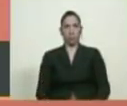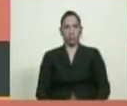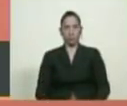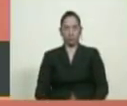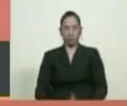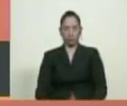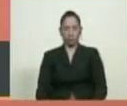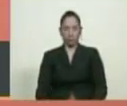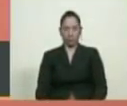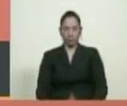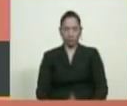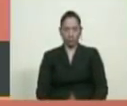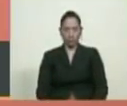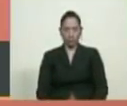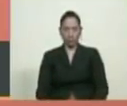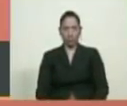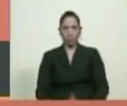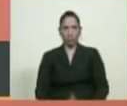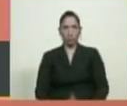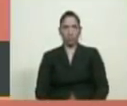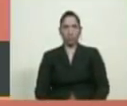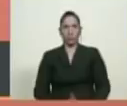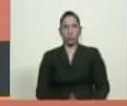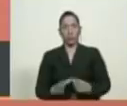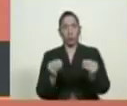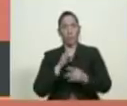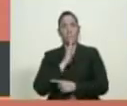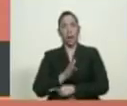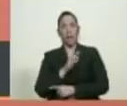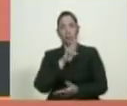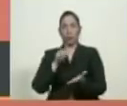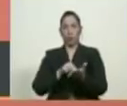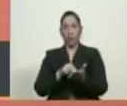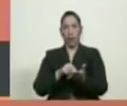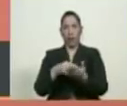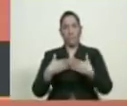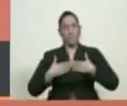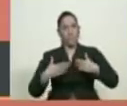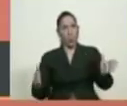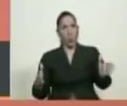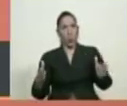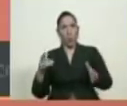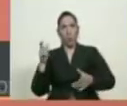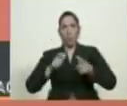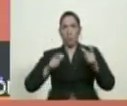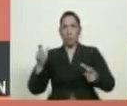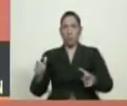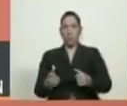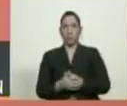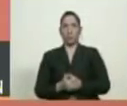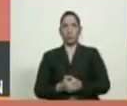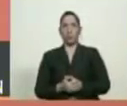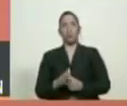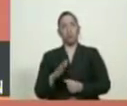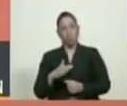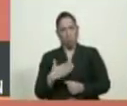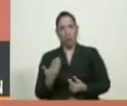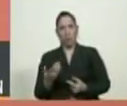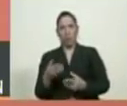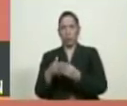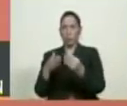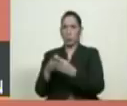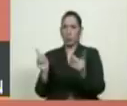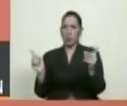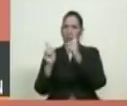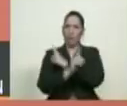Toda la banca nacional, pública o privada, pueden recibir divisas del menudeo para cambiarlas a bolívares